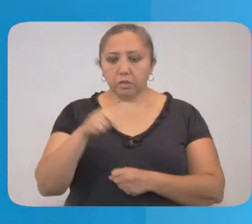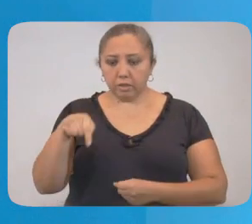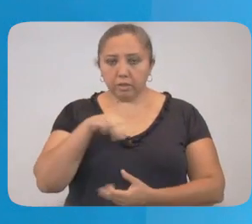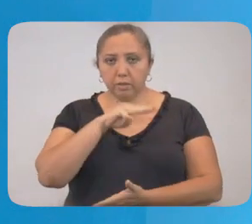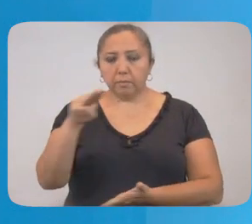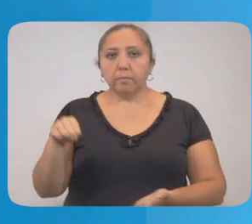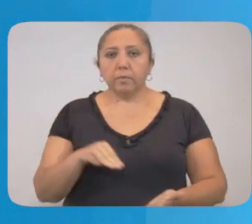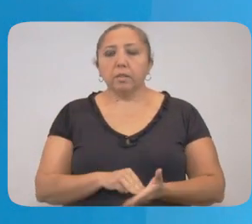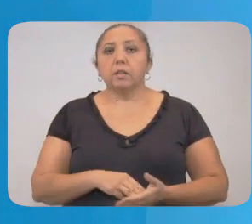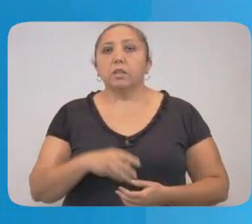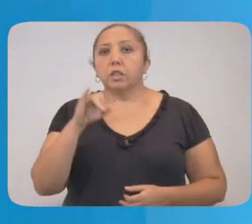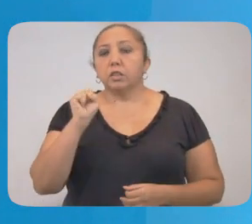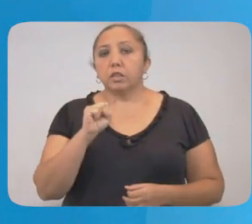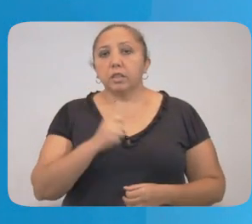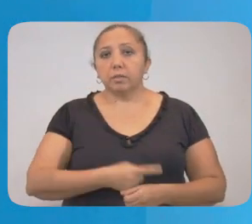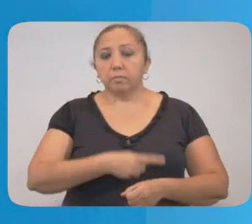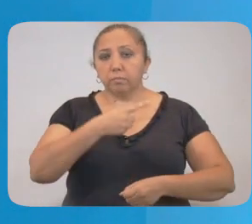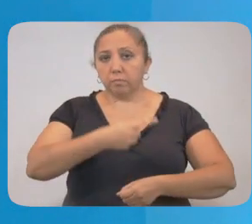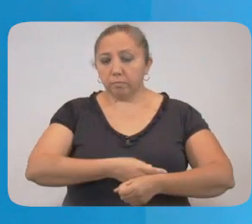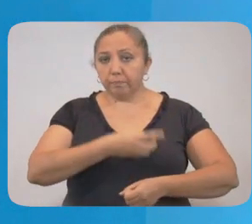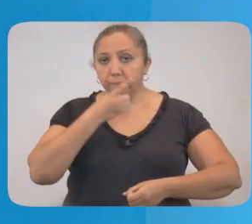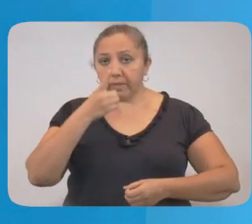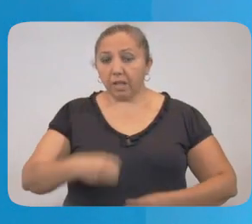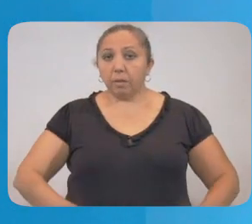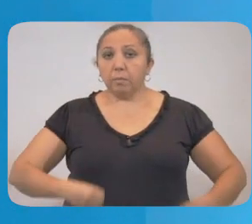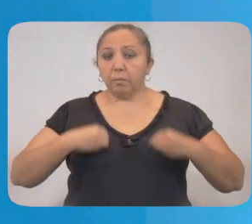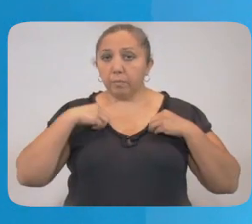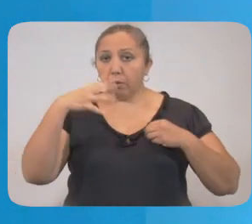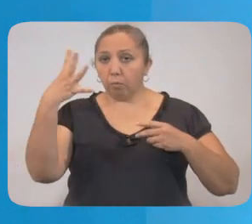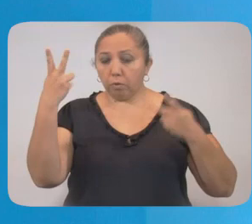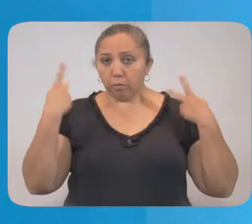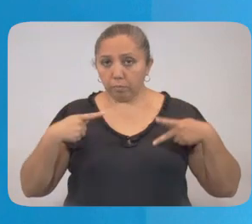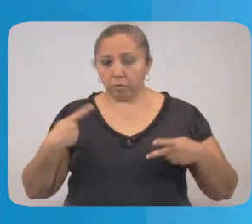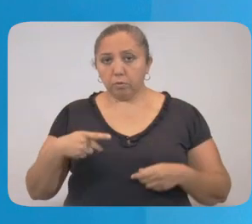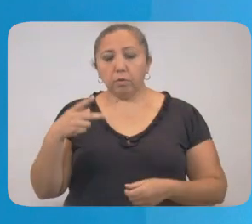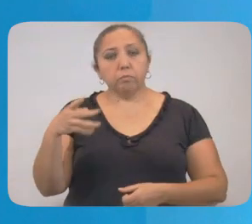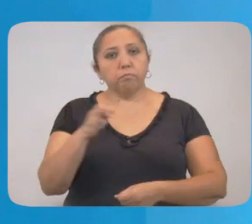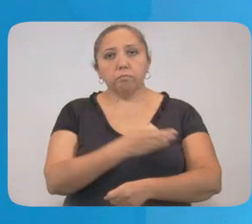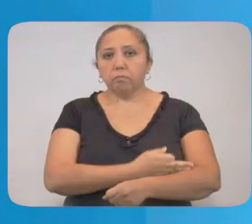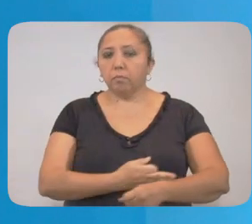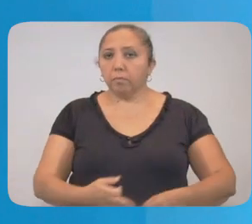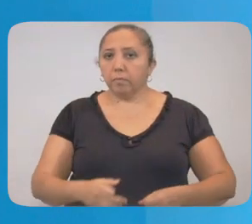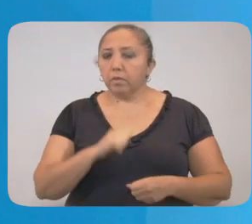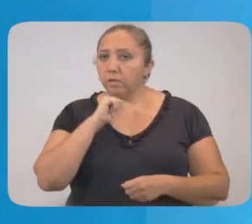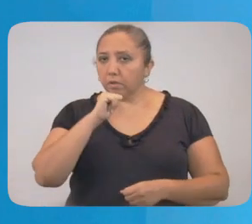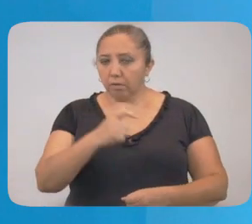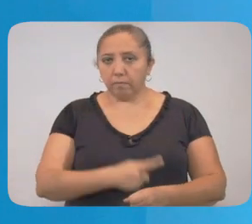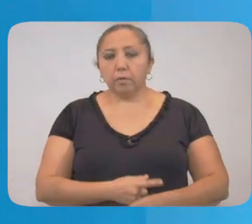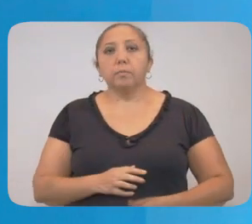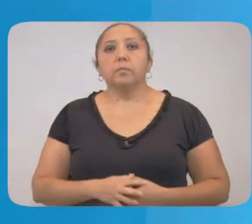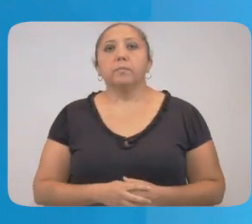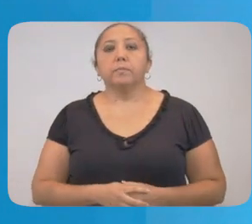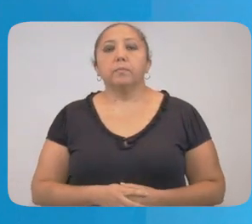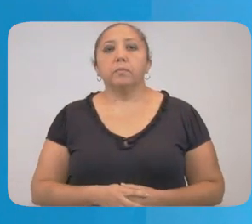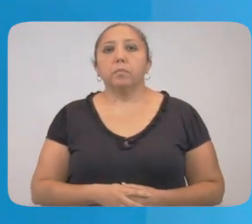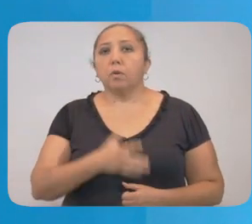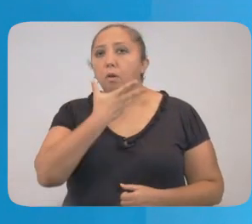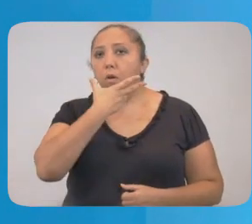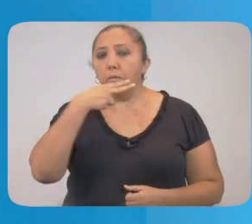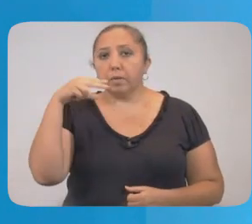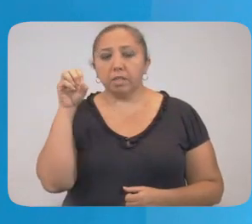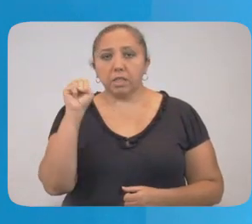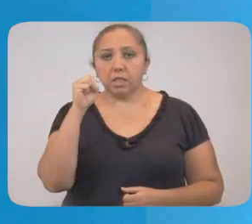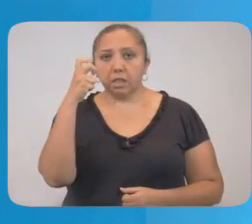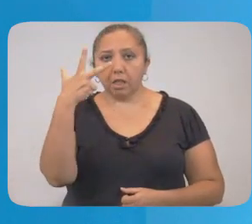con inmunosupresión e hipertensión. Convivía con 4 contactos, los cuales se reportan sin síntomas. Hombre